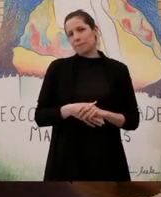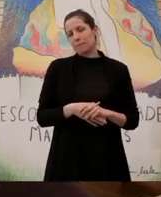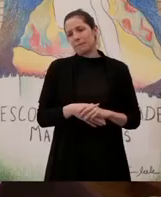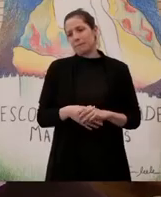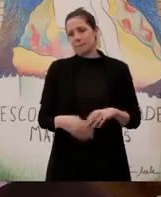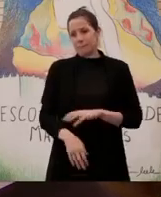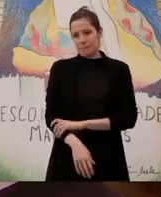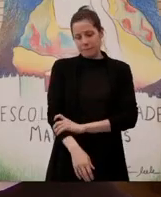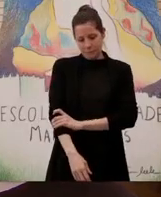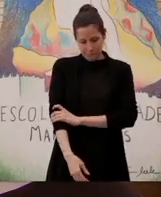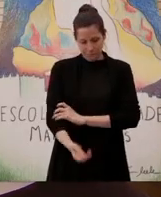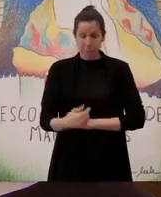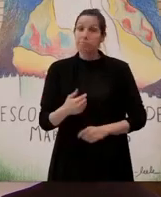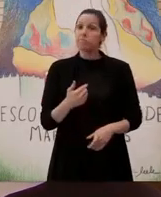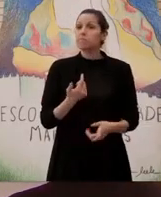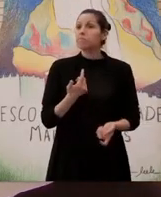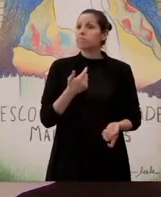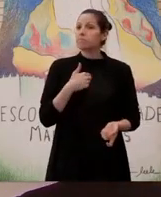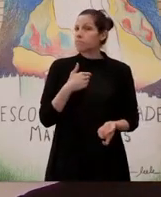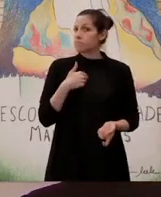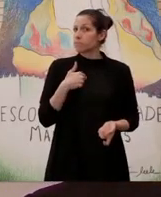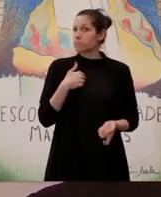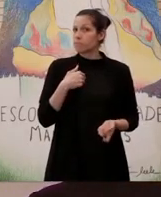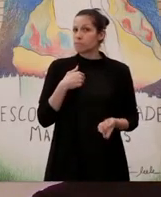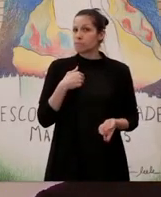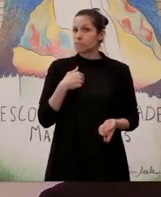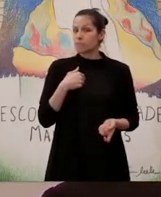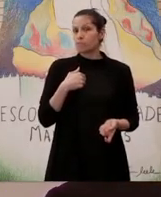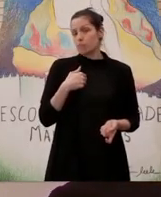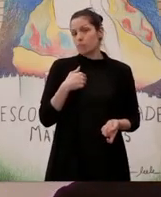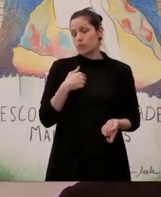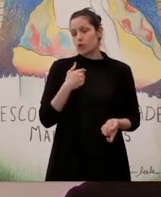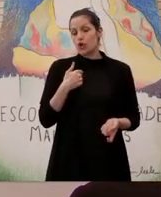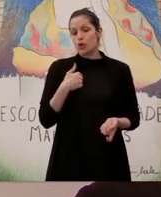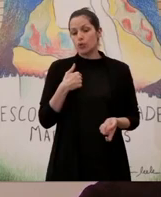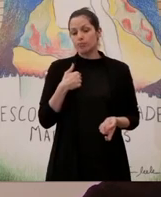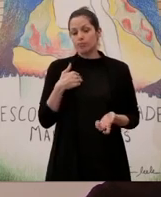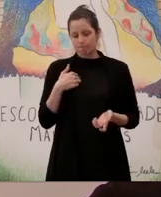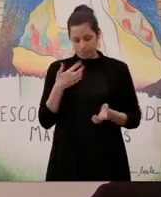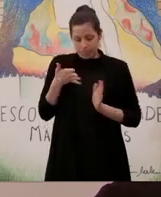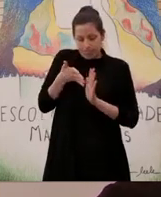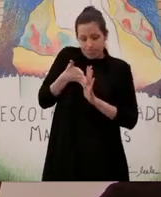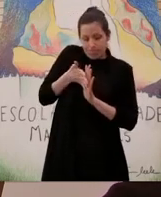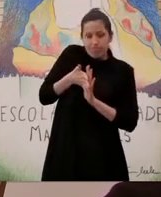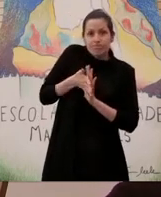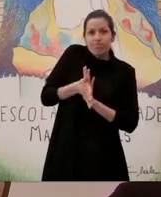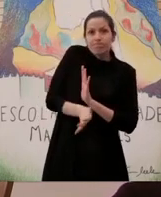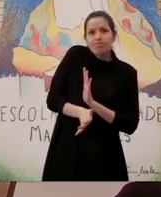bueno eu que me defino como optimista racional y que bueno